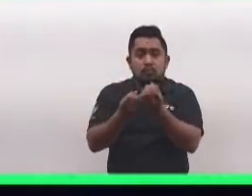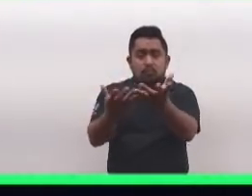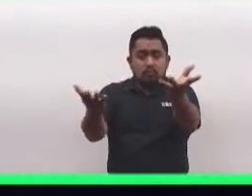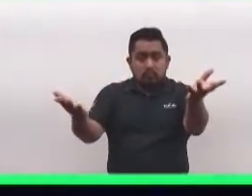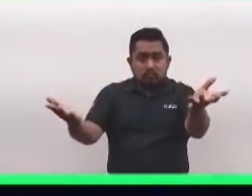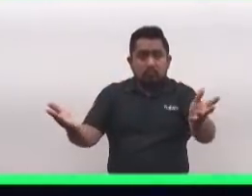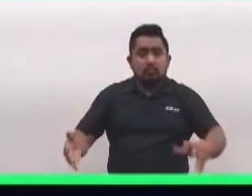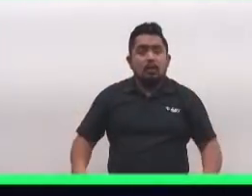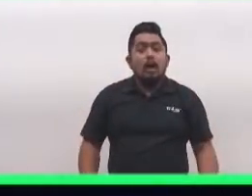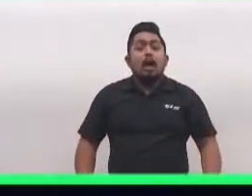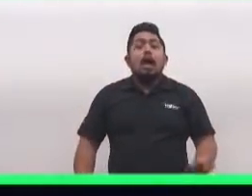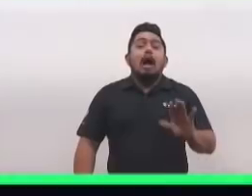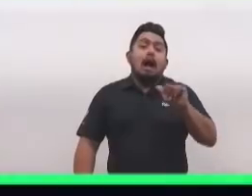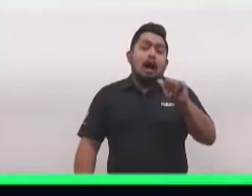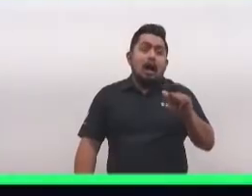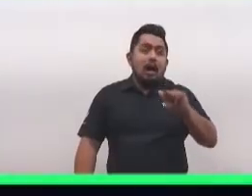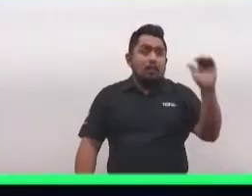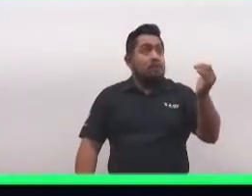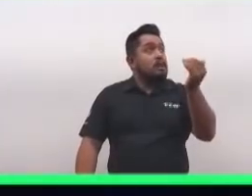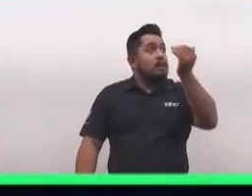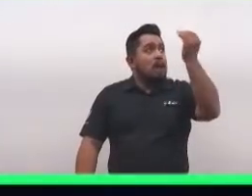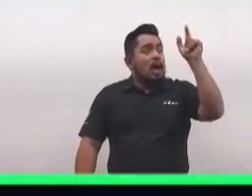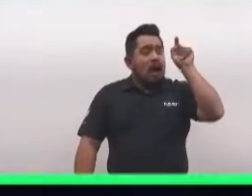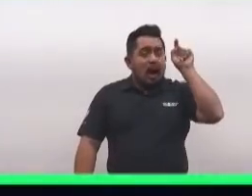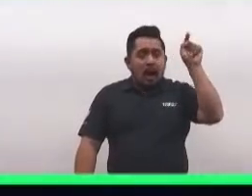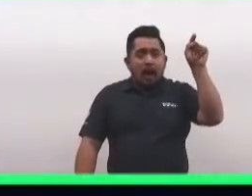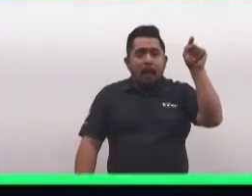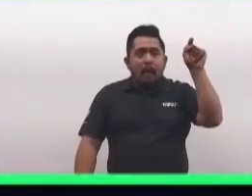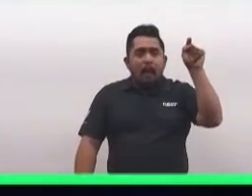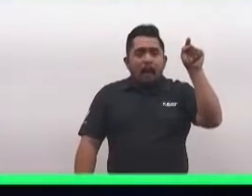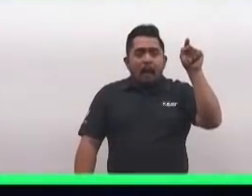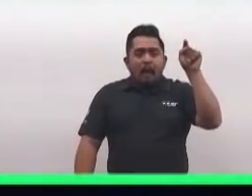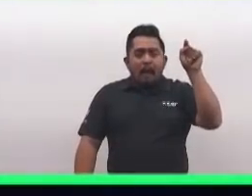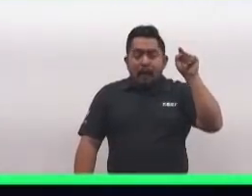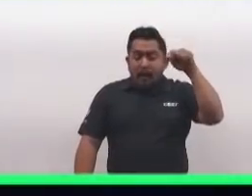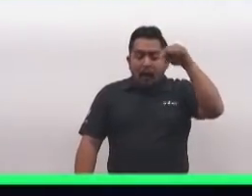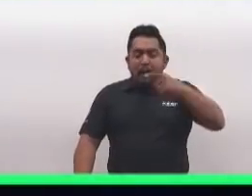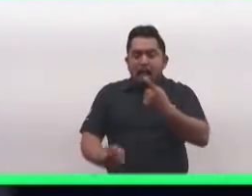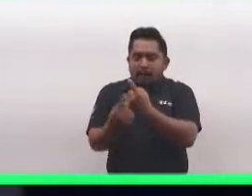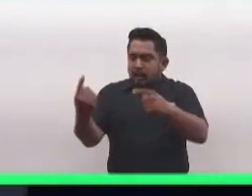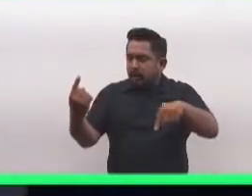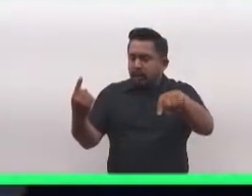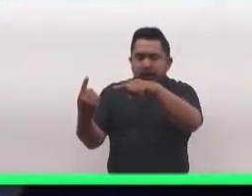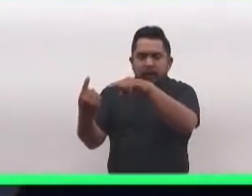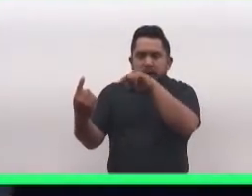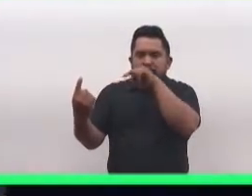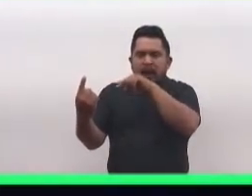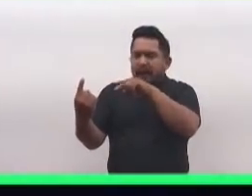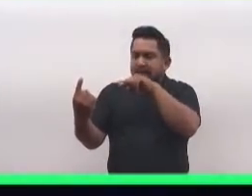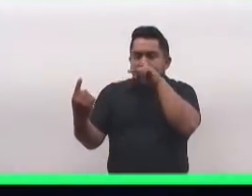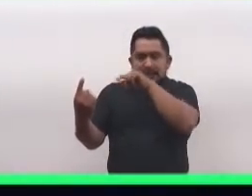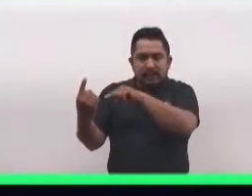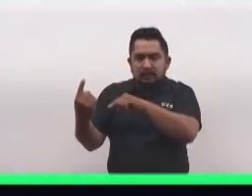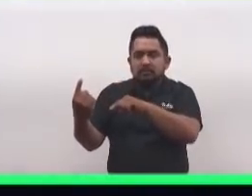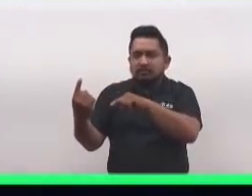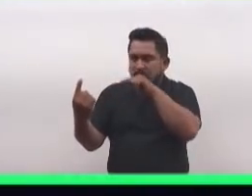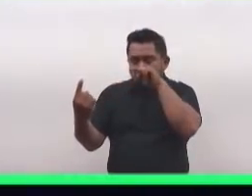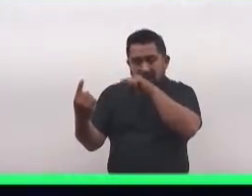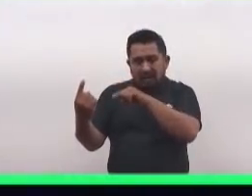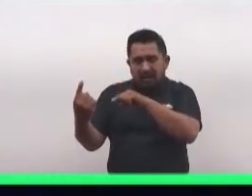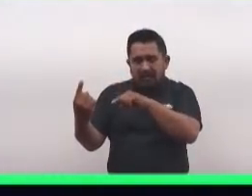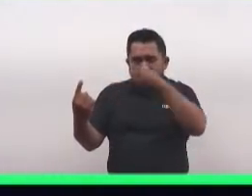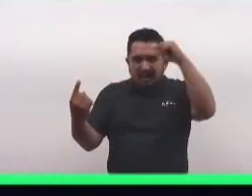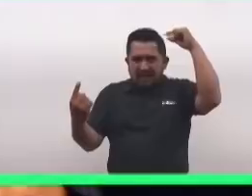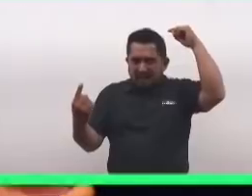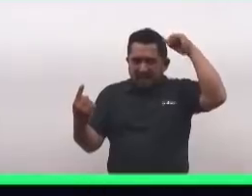pero los dueños del cielo los fariseos del siglo 21 han complicado esos procesos